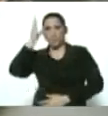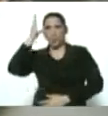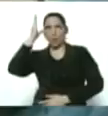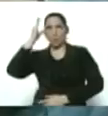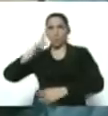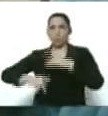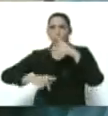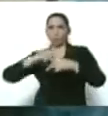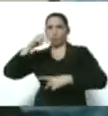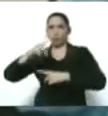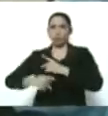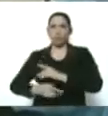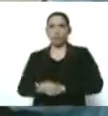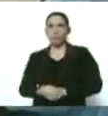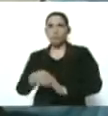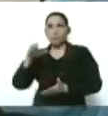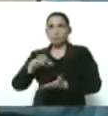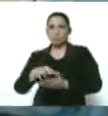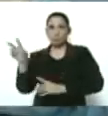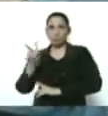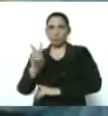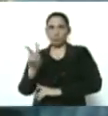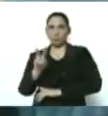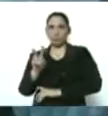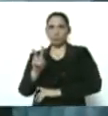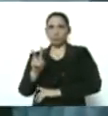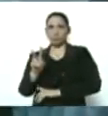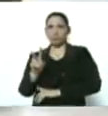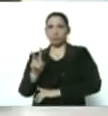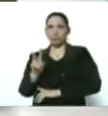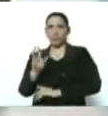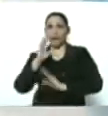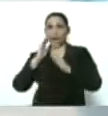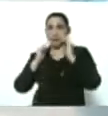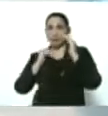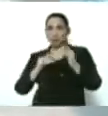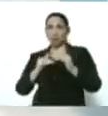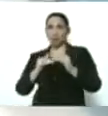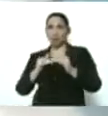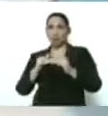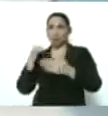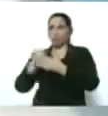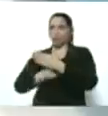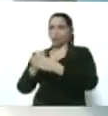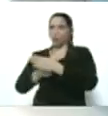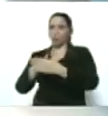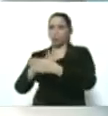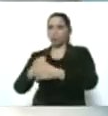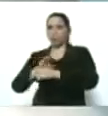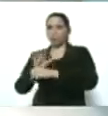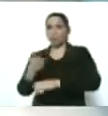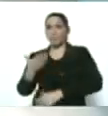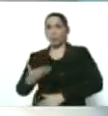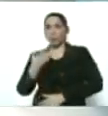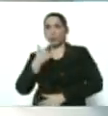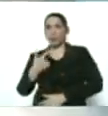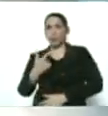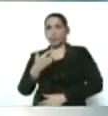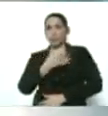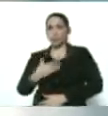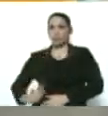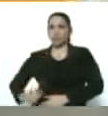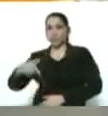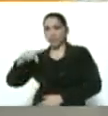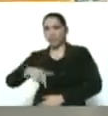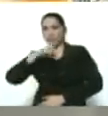productivas del Estado venezolano en la necesidad de atención al COVID. Es importante destacar, presidente, que este año nos